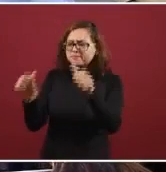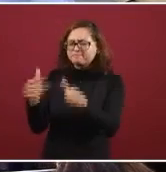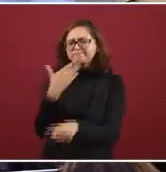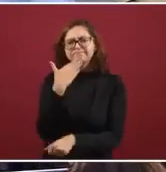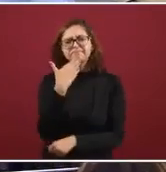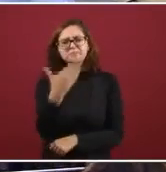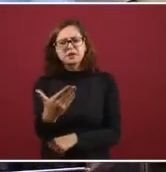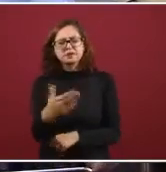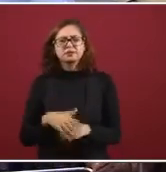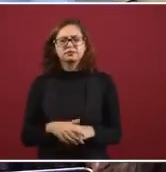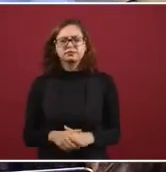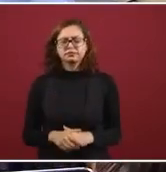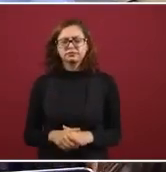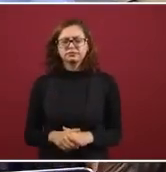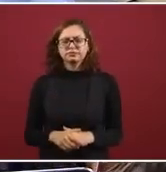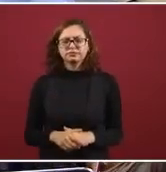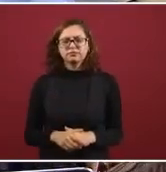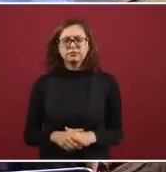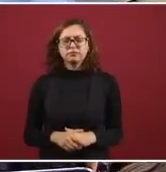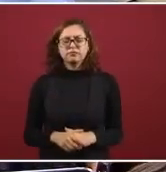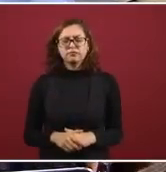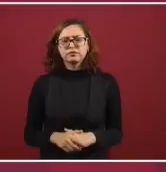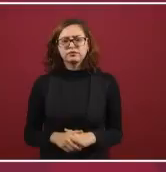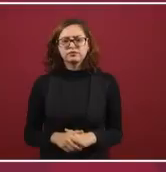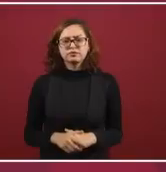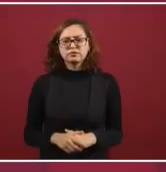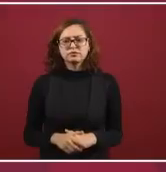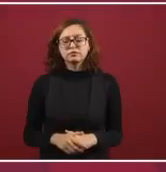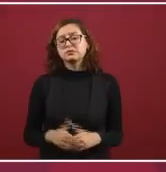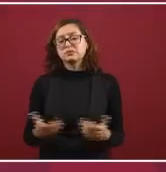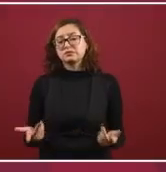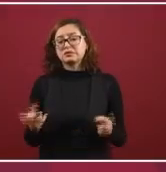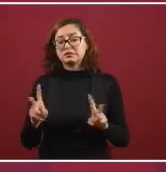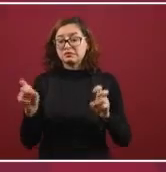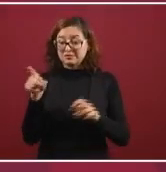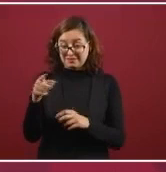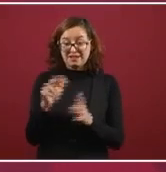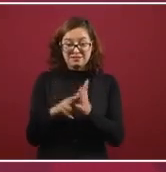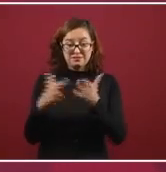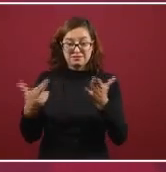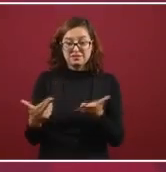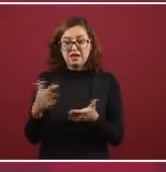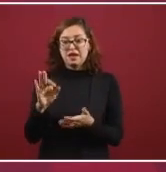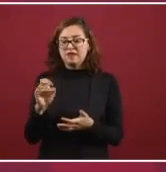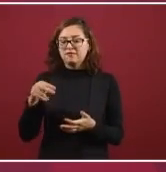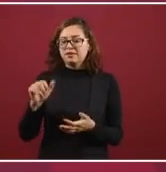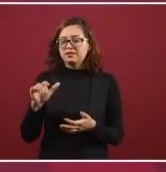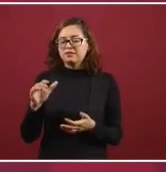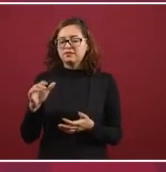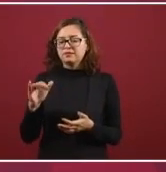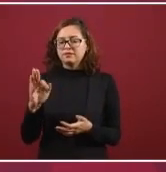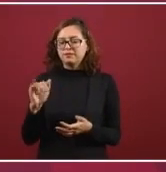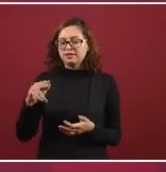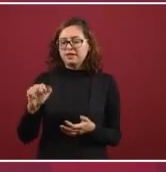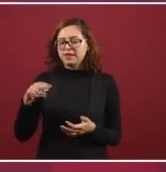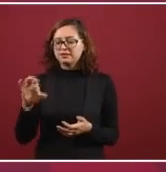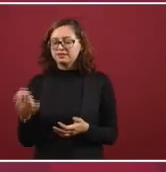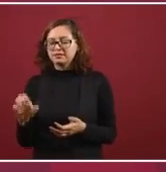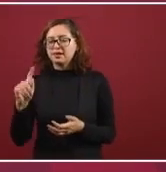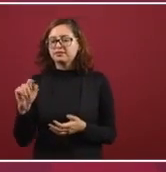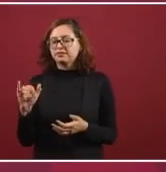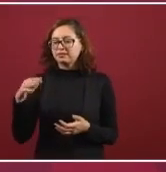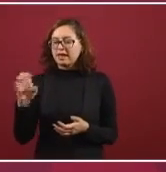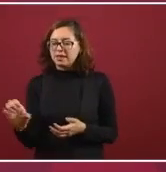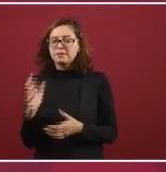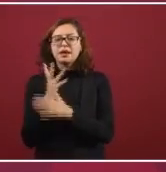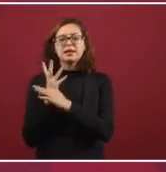Lo relacionado con el Financial Times, pues tiene que ver más que nada con